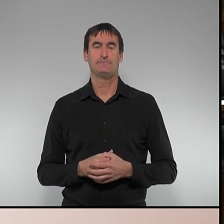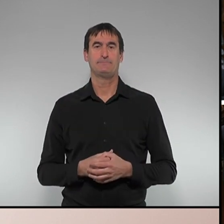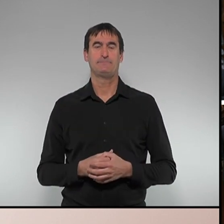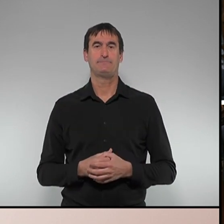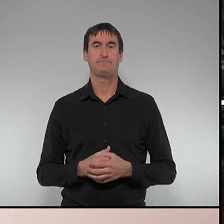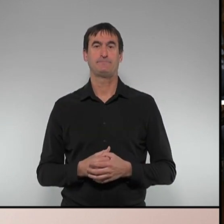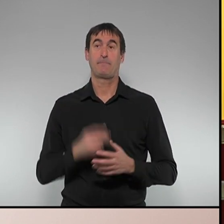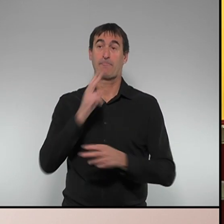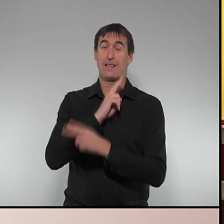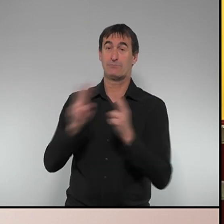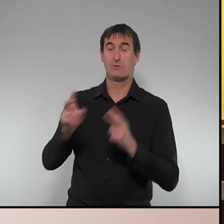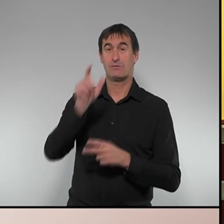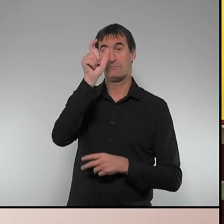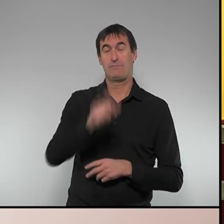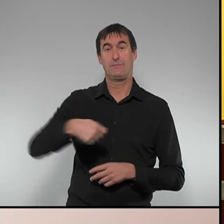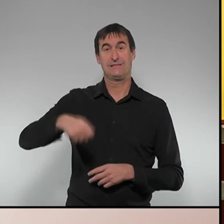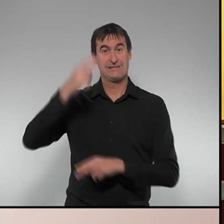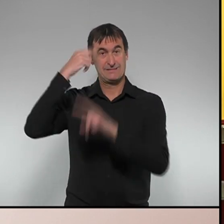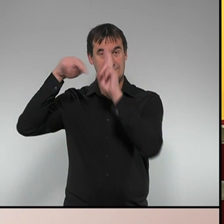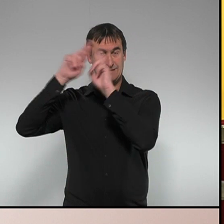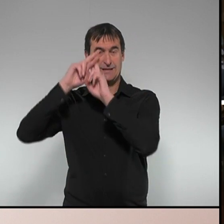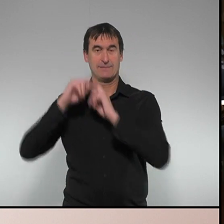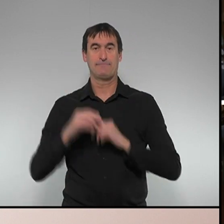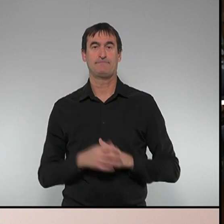Per respondre té la paraula el president de la Generalitat.